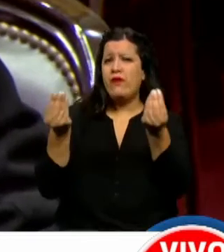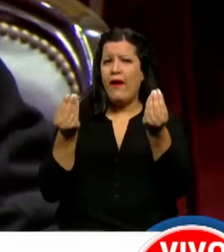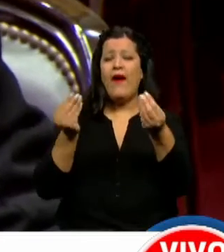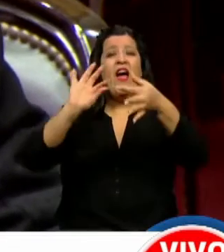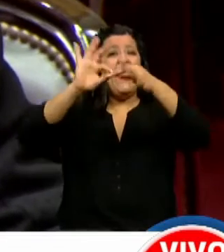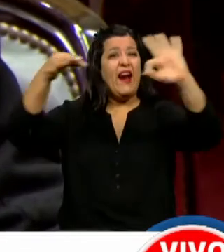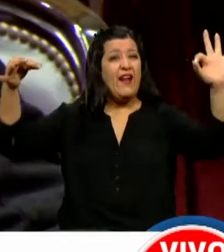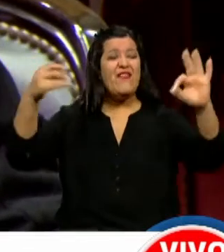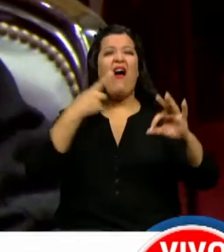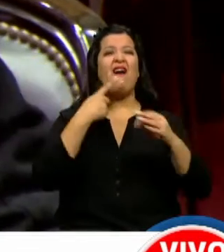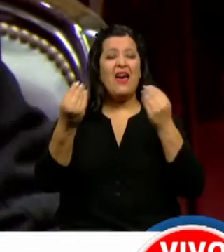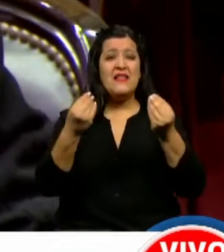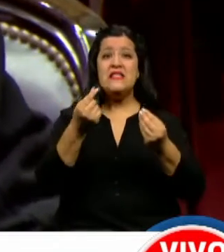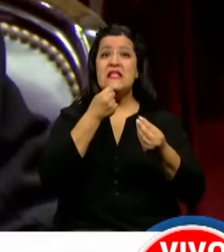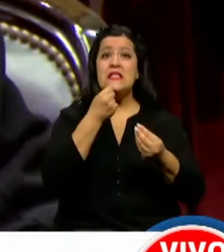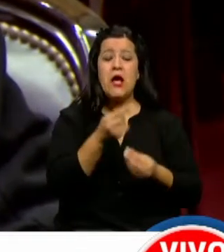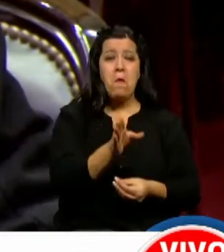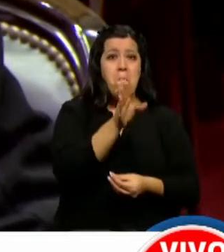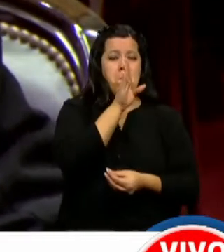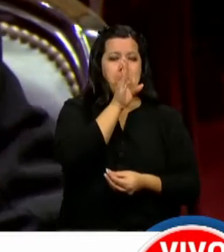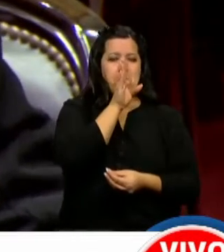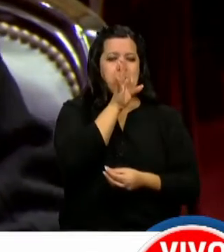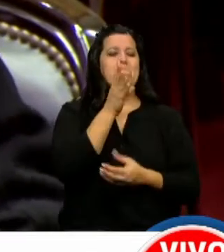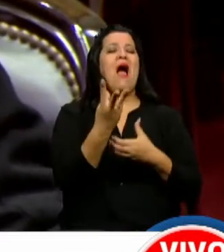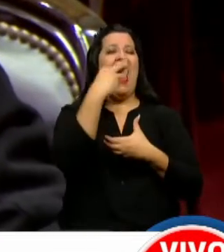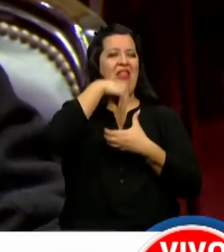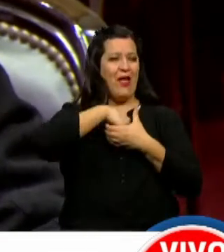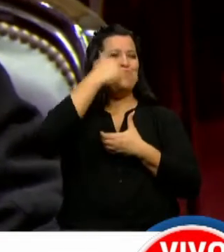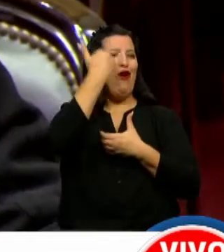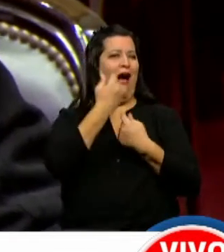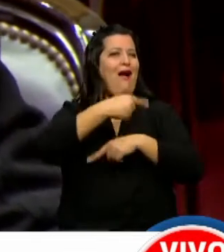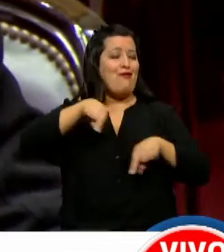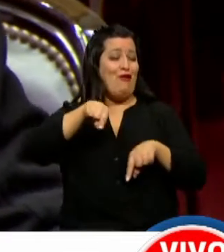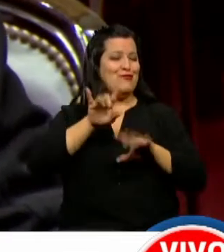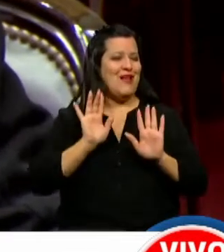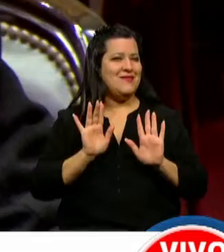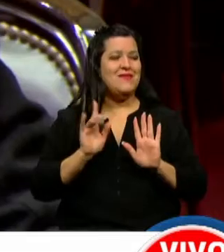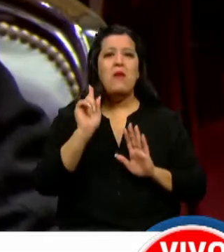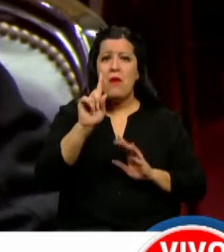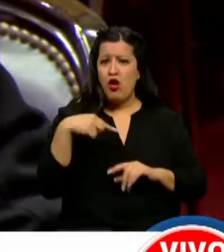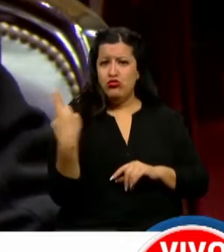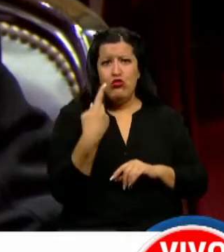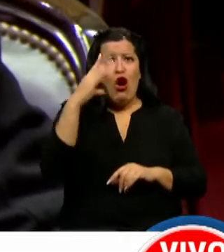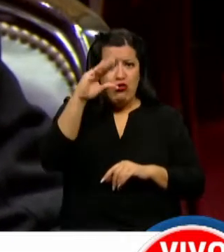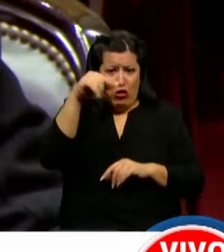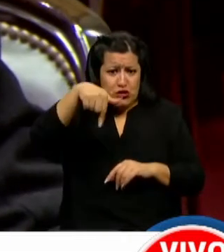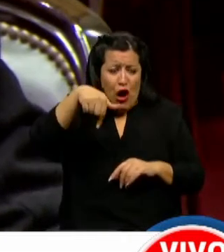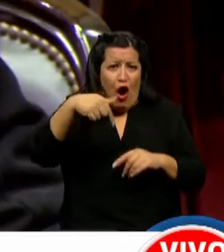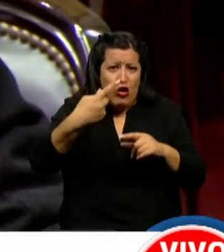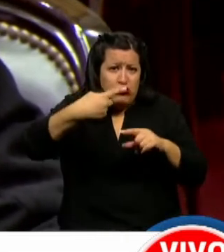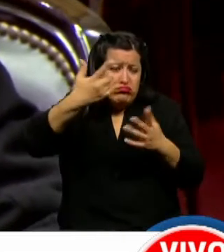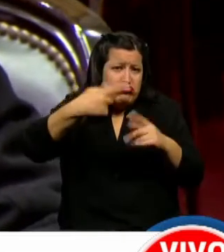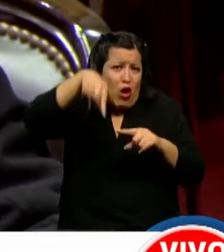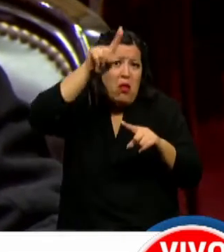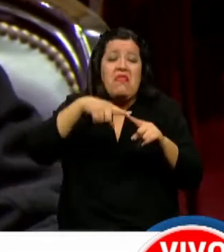dice ese refrán que el que calla otorga. Y en verdad toda la noche estuve esperando que algún diputado